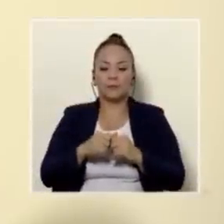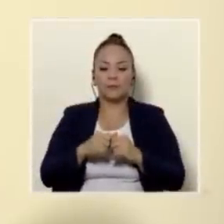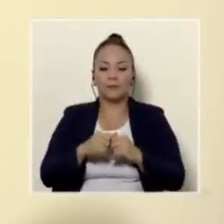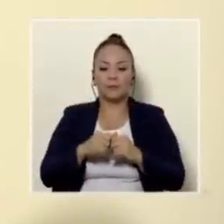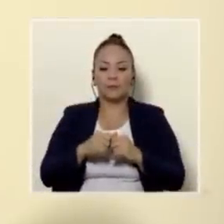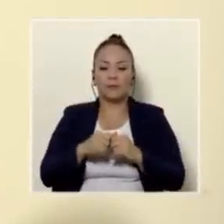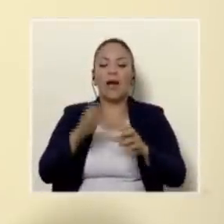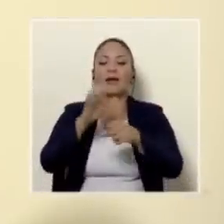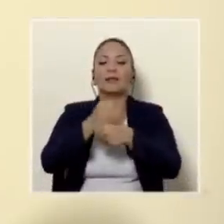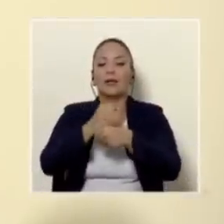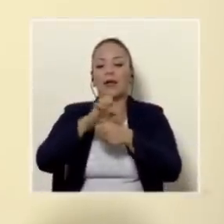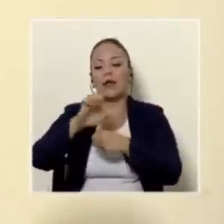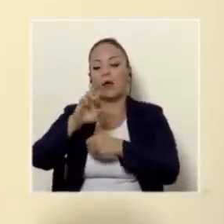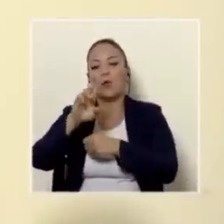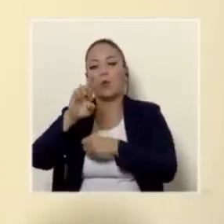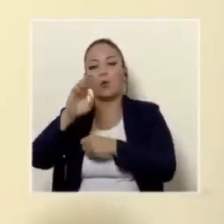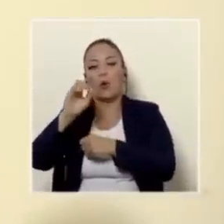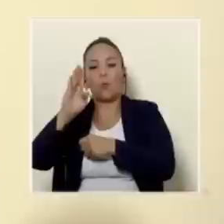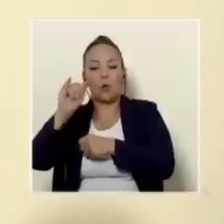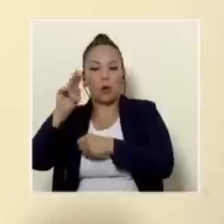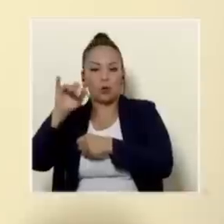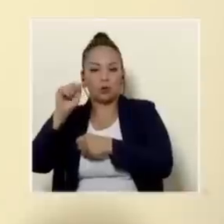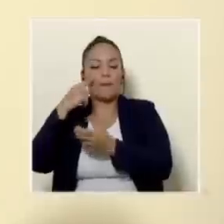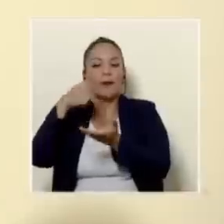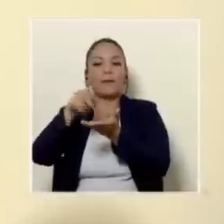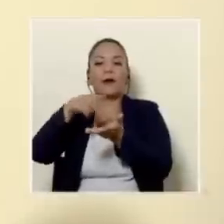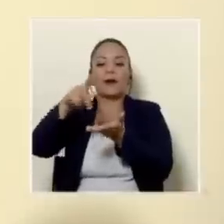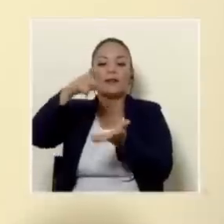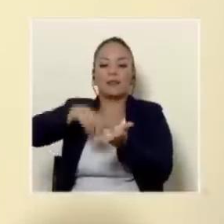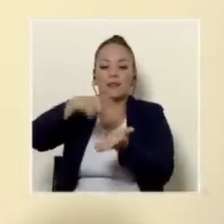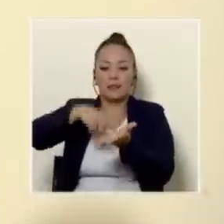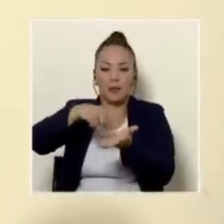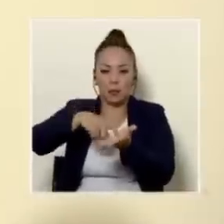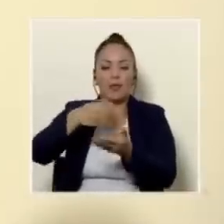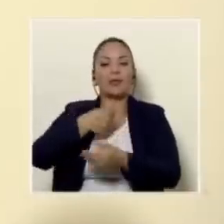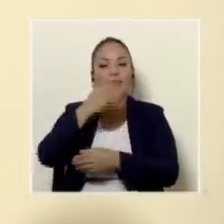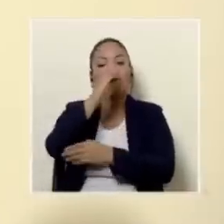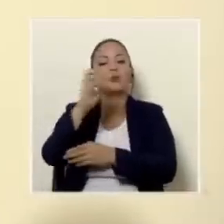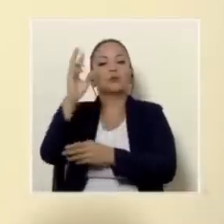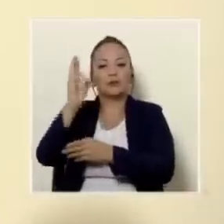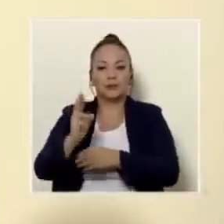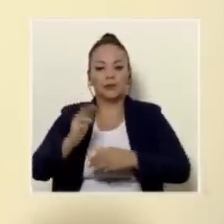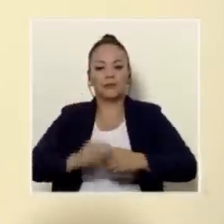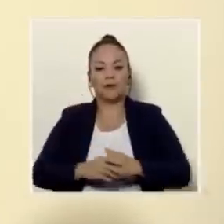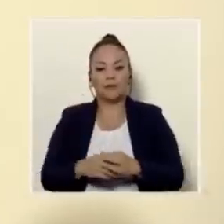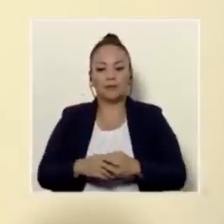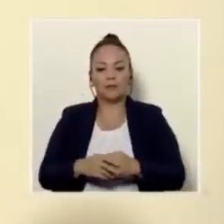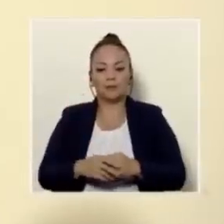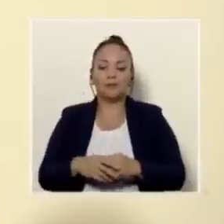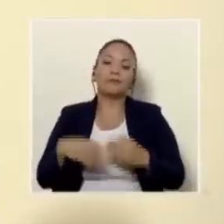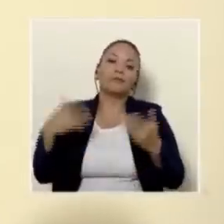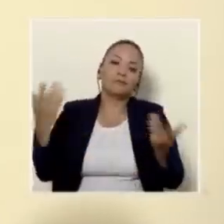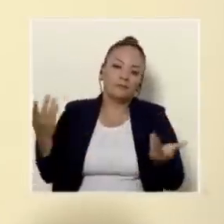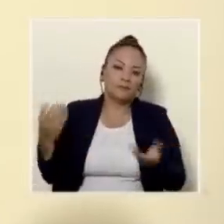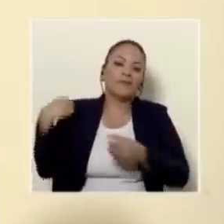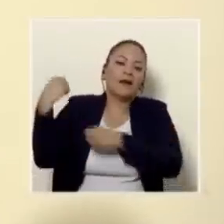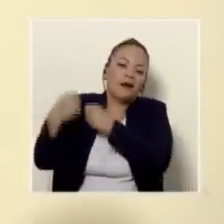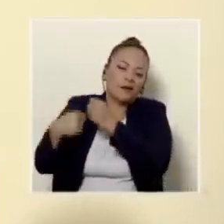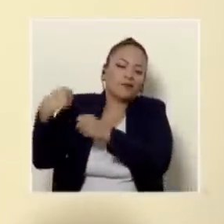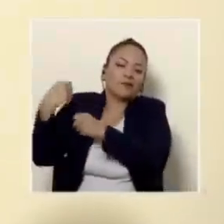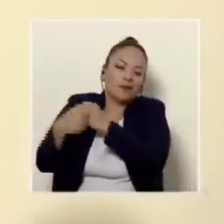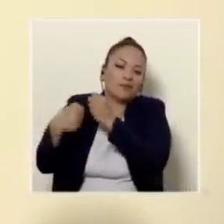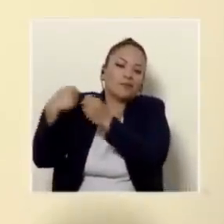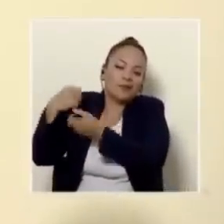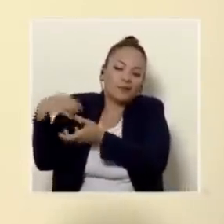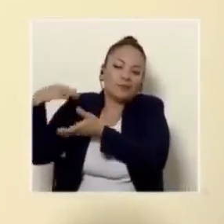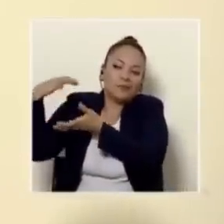de eurobonos para pagar la deuda que tiene Costa Rica, que se ha generado a través de los